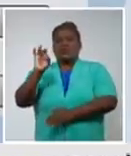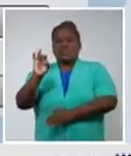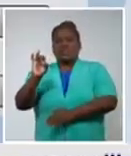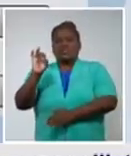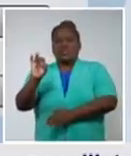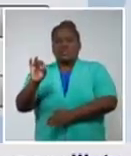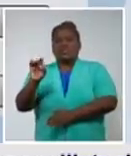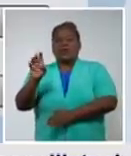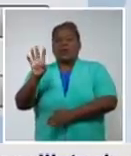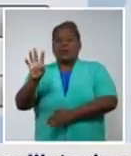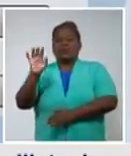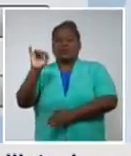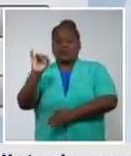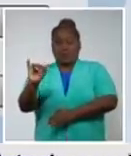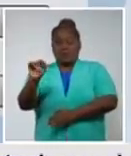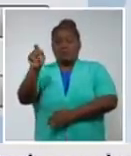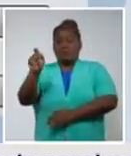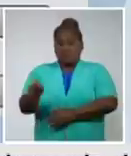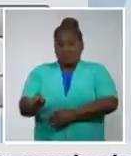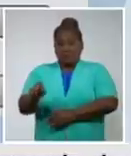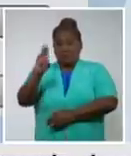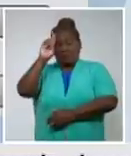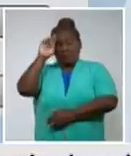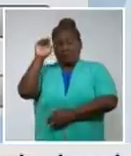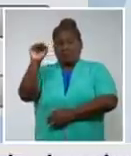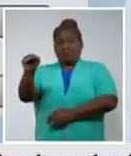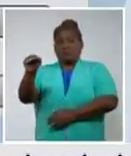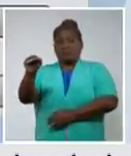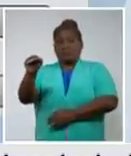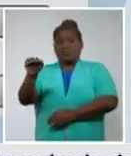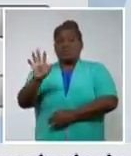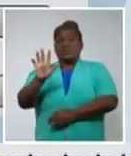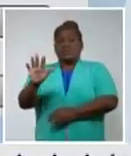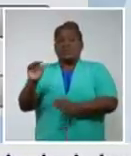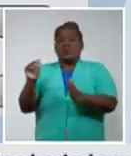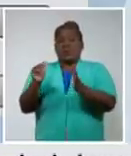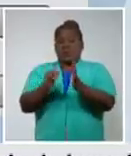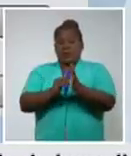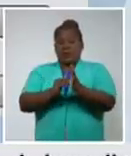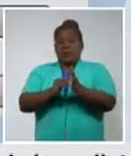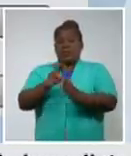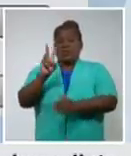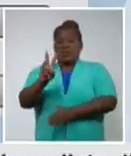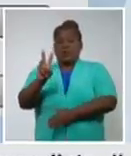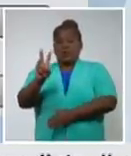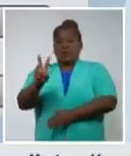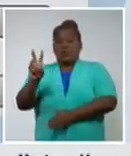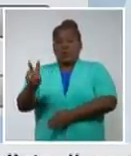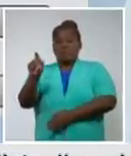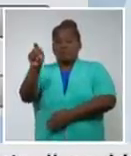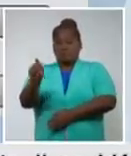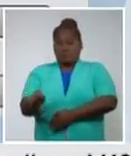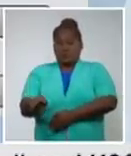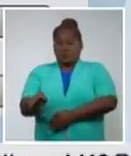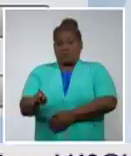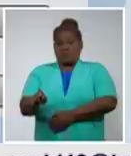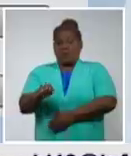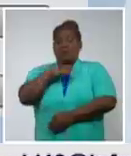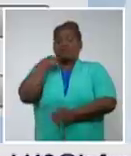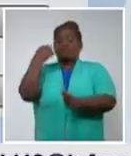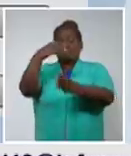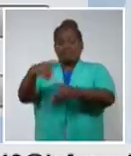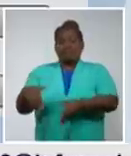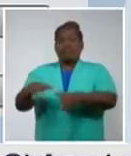21.907.946 casos activos, y con las 5.222 personas que todavía están falleciendo en el